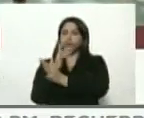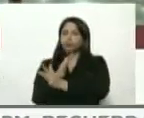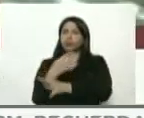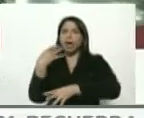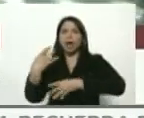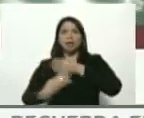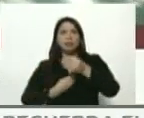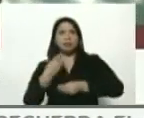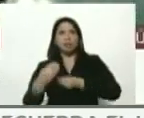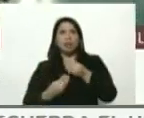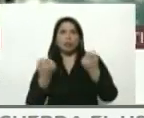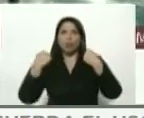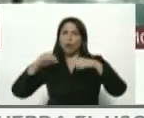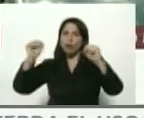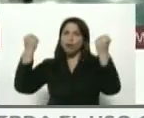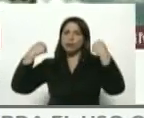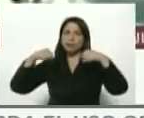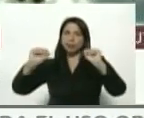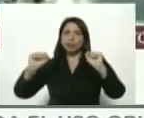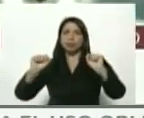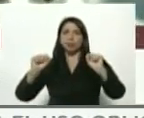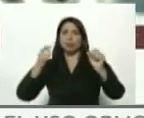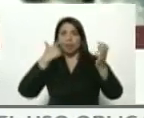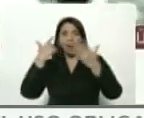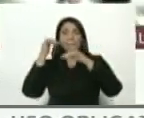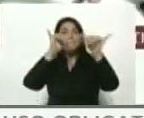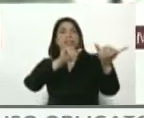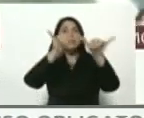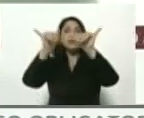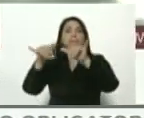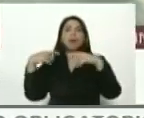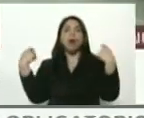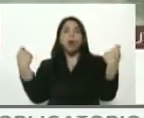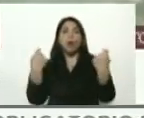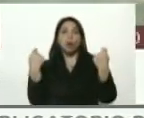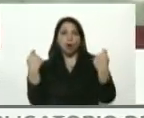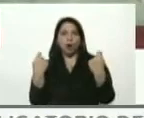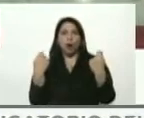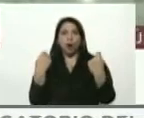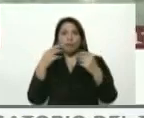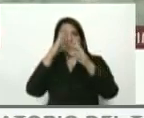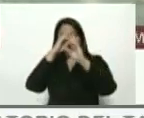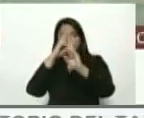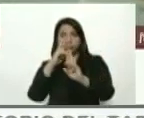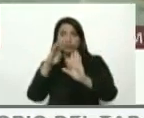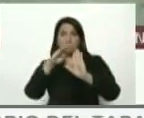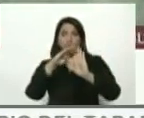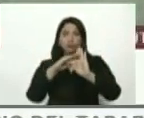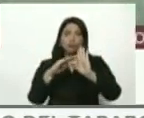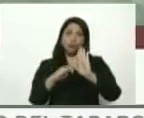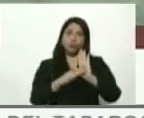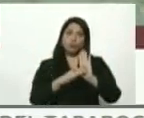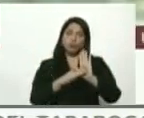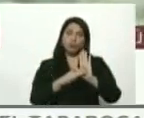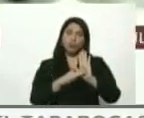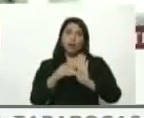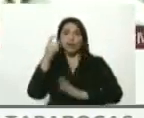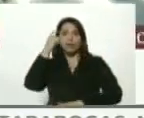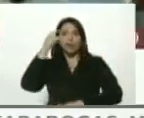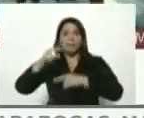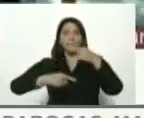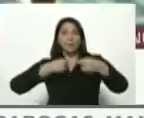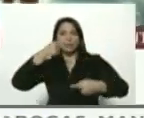haciendo ejercicio. Esta misma jornada se cumplirá igualmente el día de